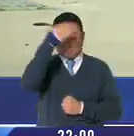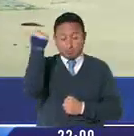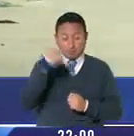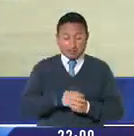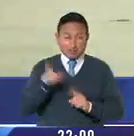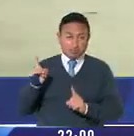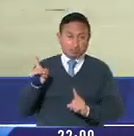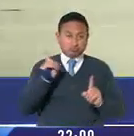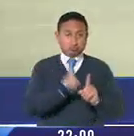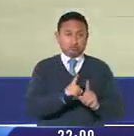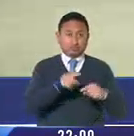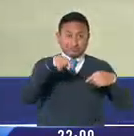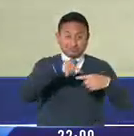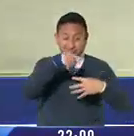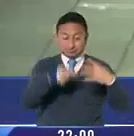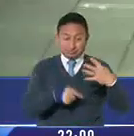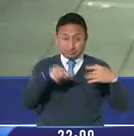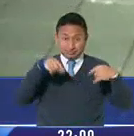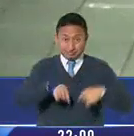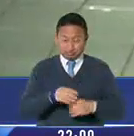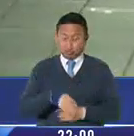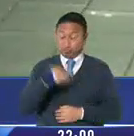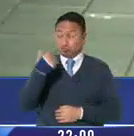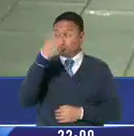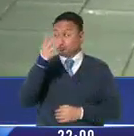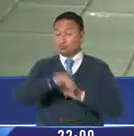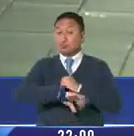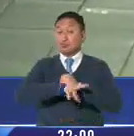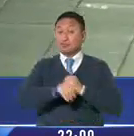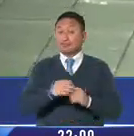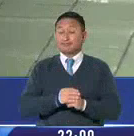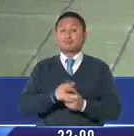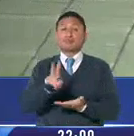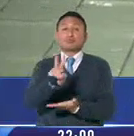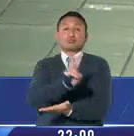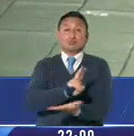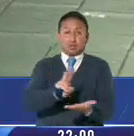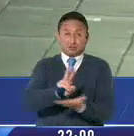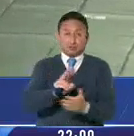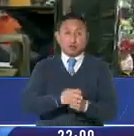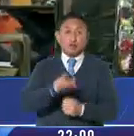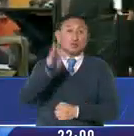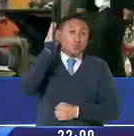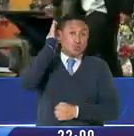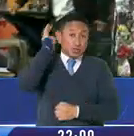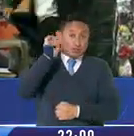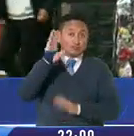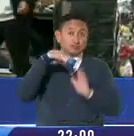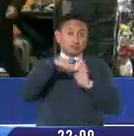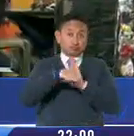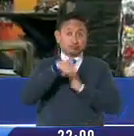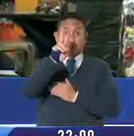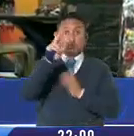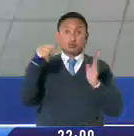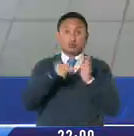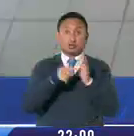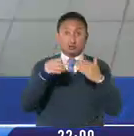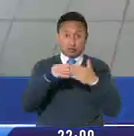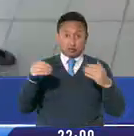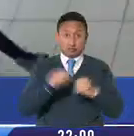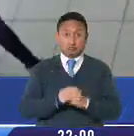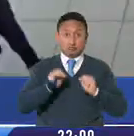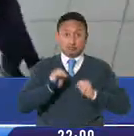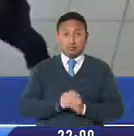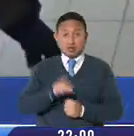fin, de que roban. En el sector de la Villa Flora, una señora sacó de una agencia bancaria $2,000, cruzó la calle e ingresó